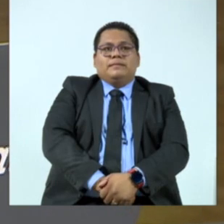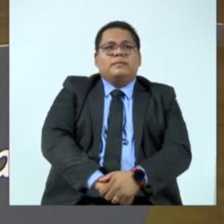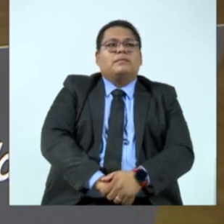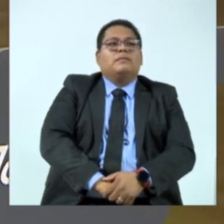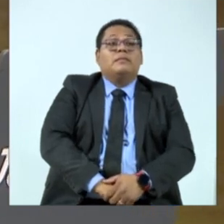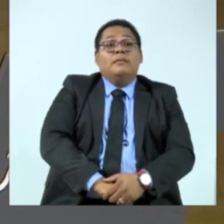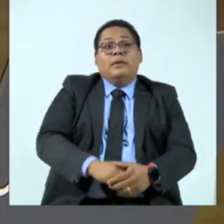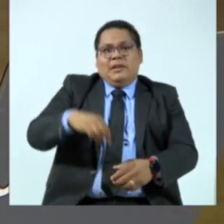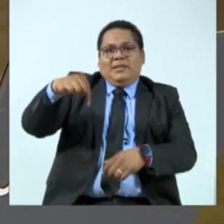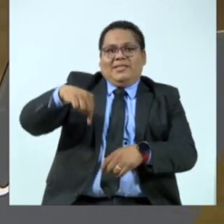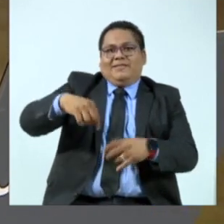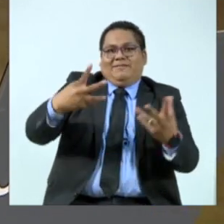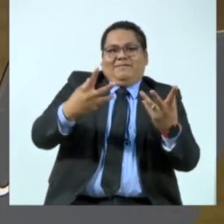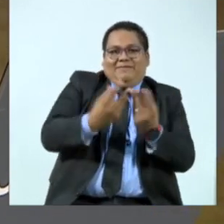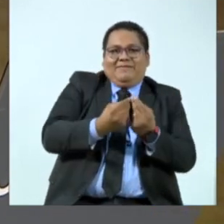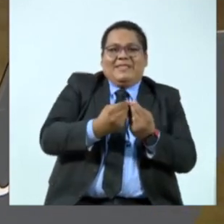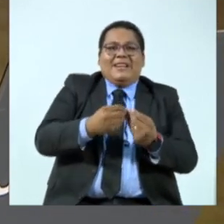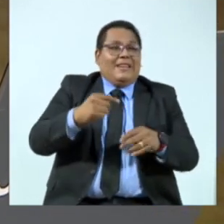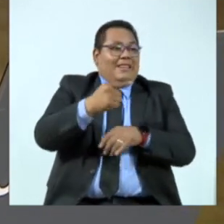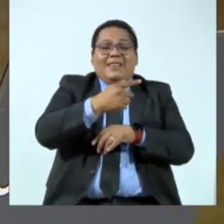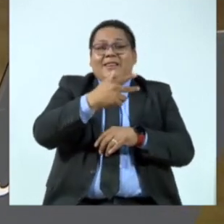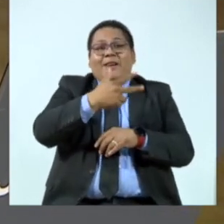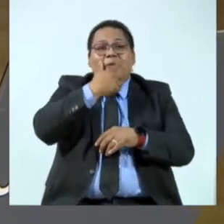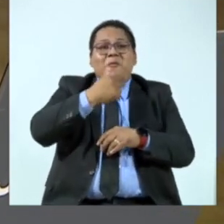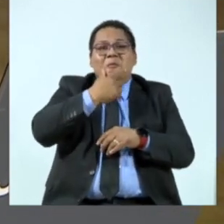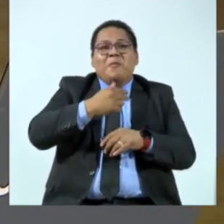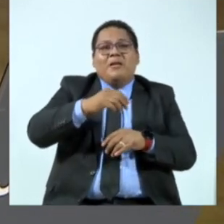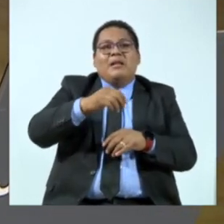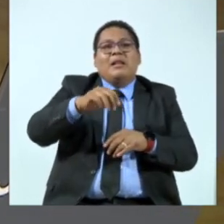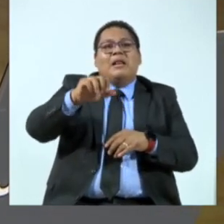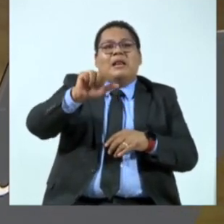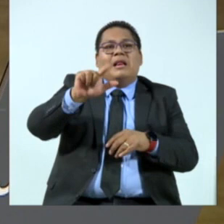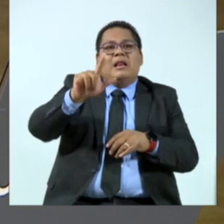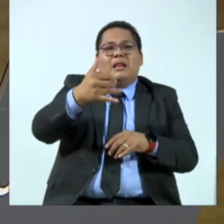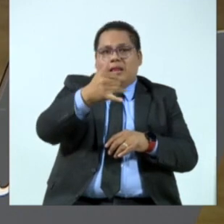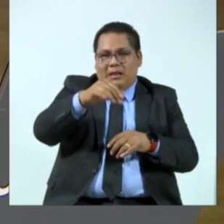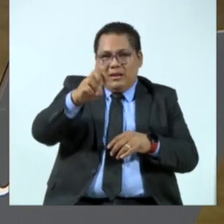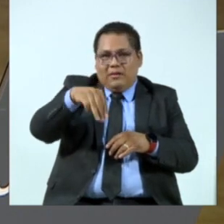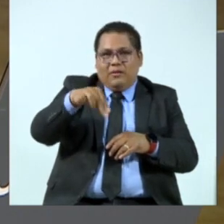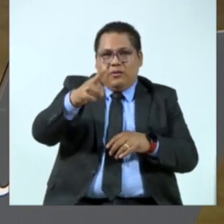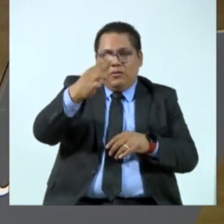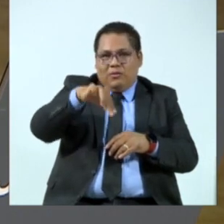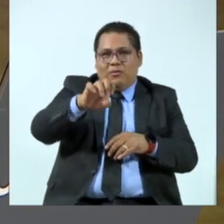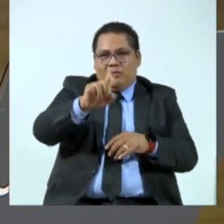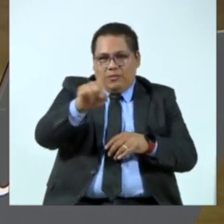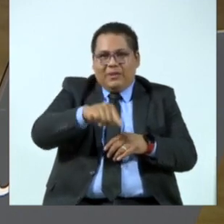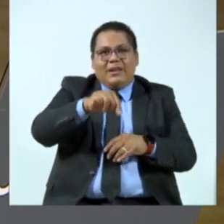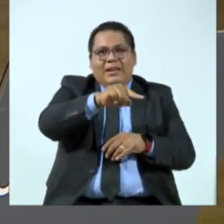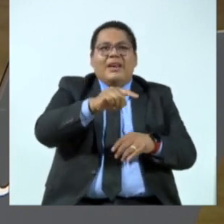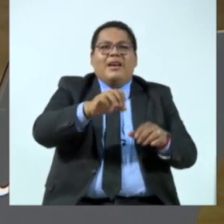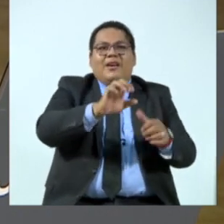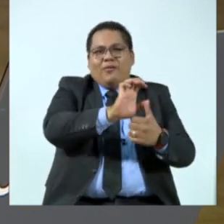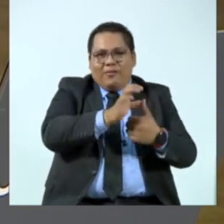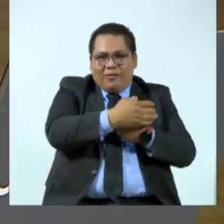y aquí en el estudio está con nosotros y con usted el comandante Ali Núñez quiro director de planificación de la coordinación